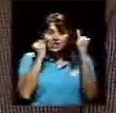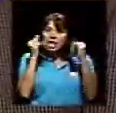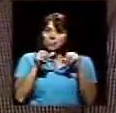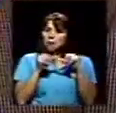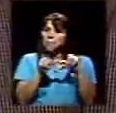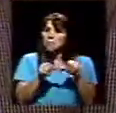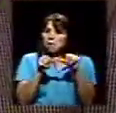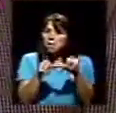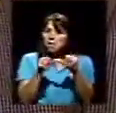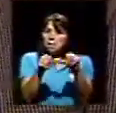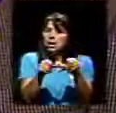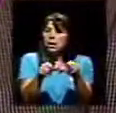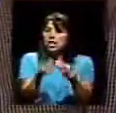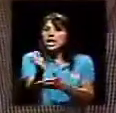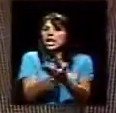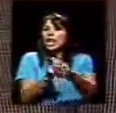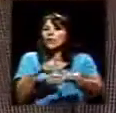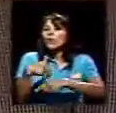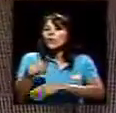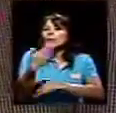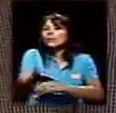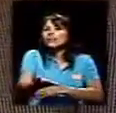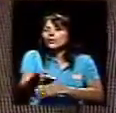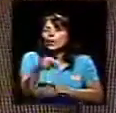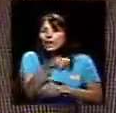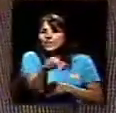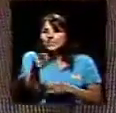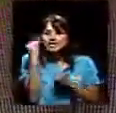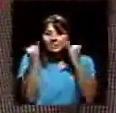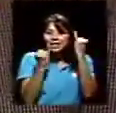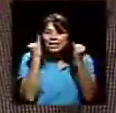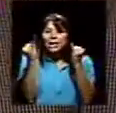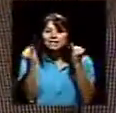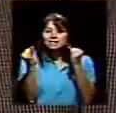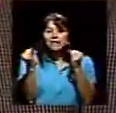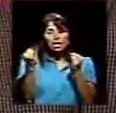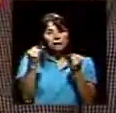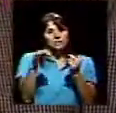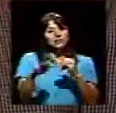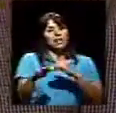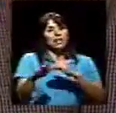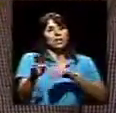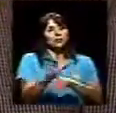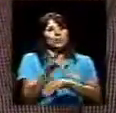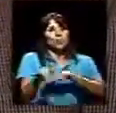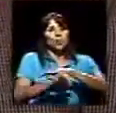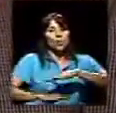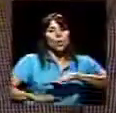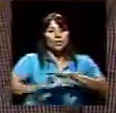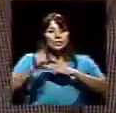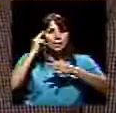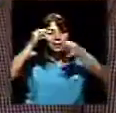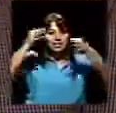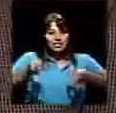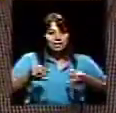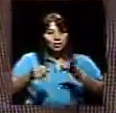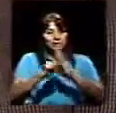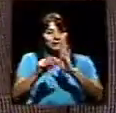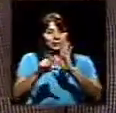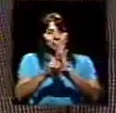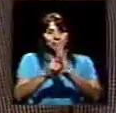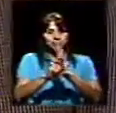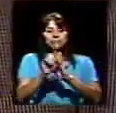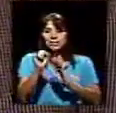la posibilidad de ser realmente la fuente de decisiones legislativas. Eso me parece que sí va a ocurrir.